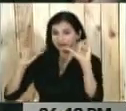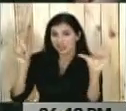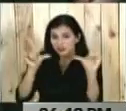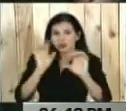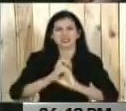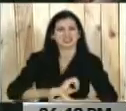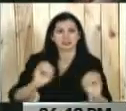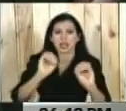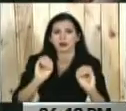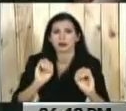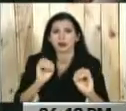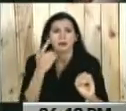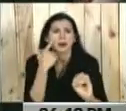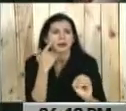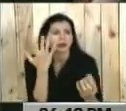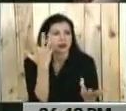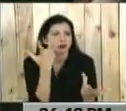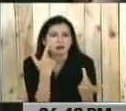qué piensan ellos.